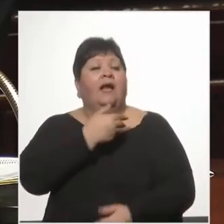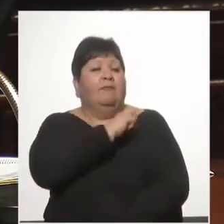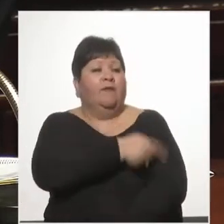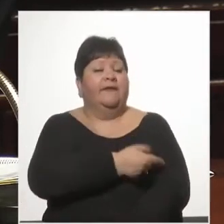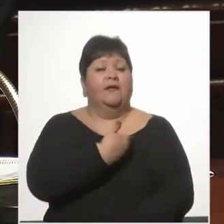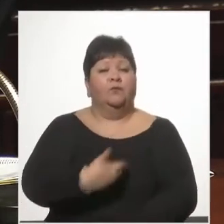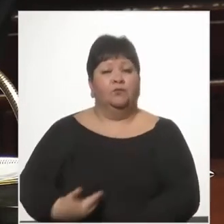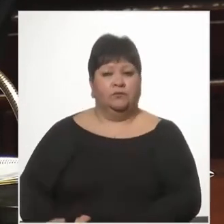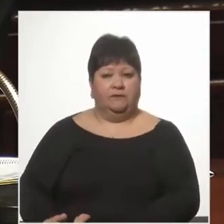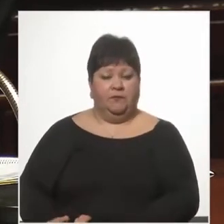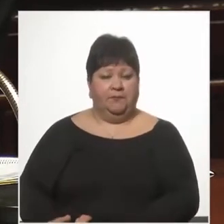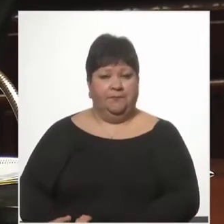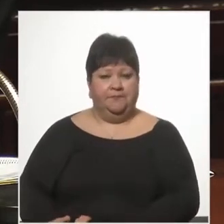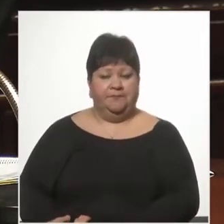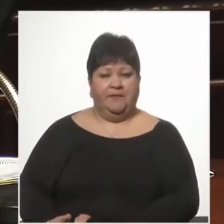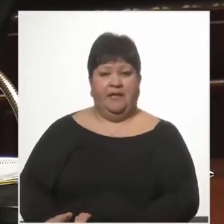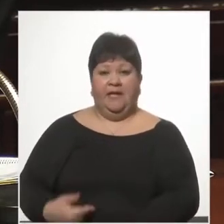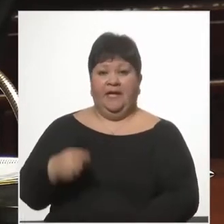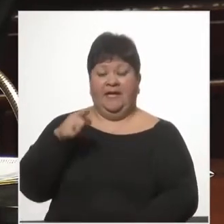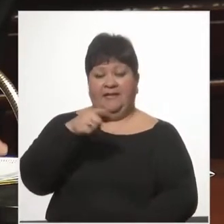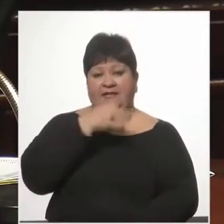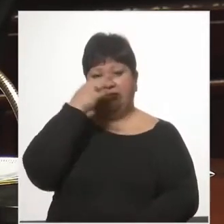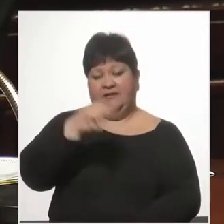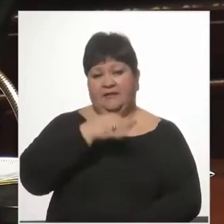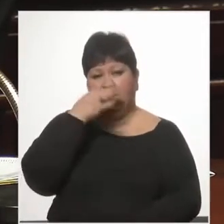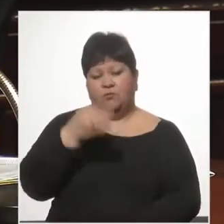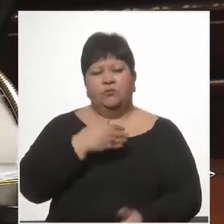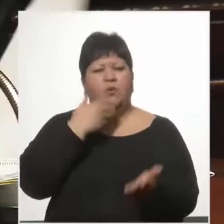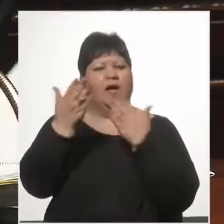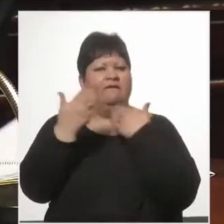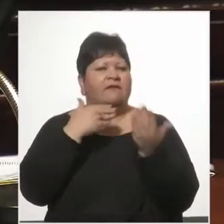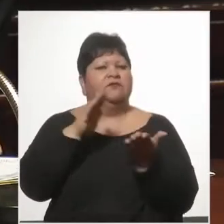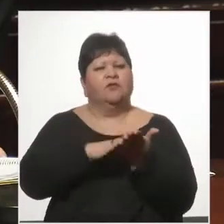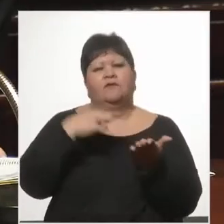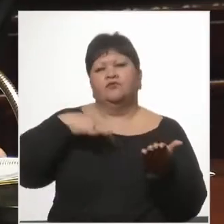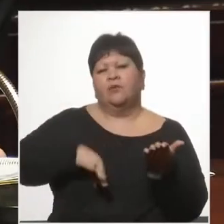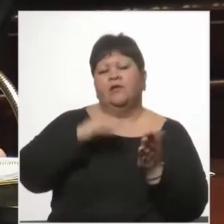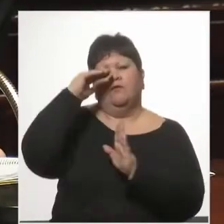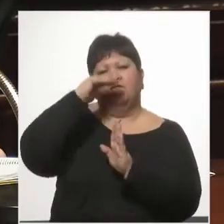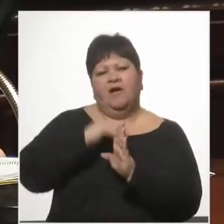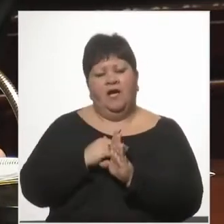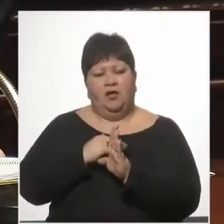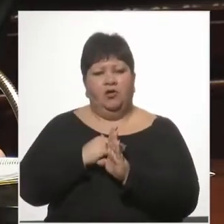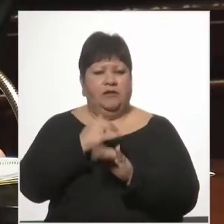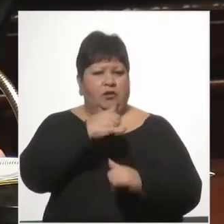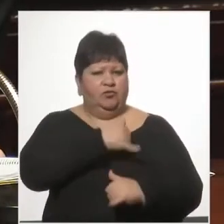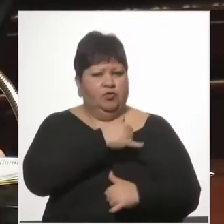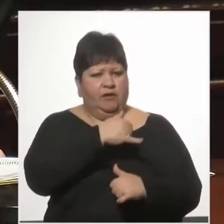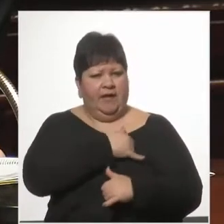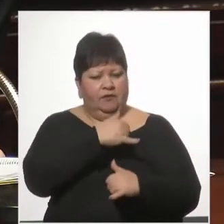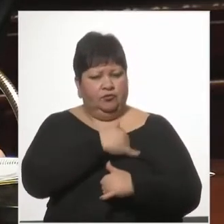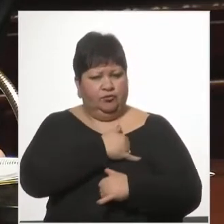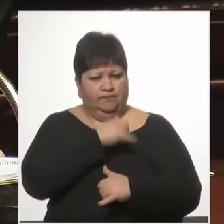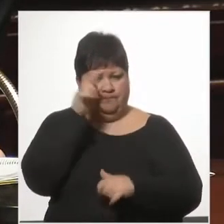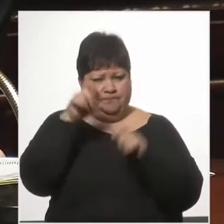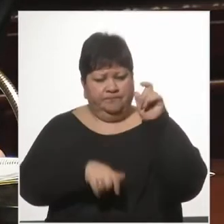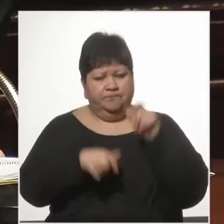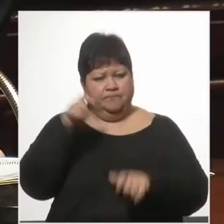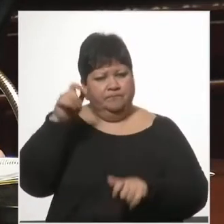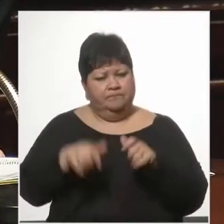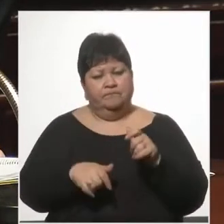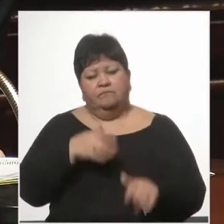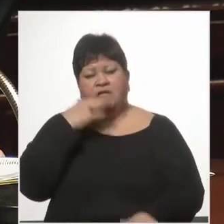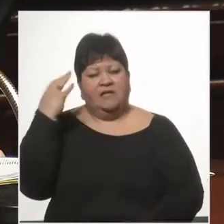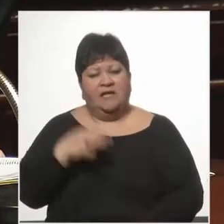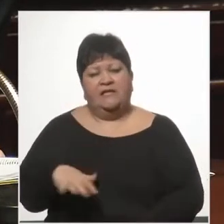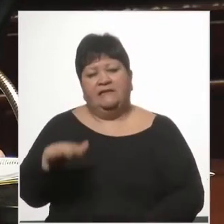discurso defiende y habla sobre los bajos salarios de los soldados, una realidad innegable, pero que no entraba